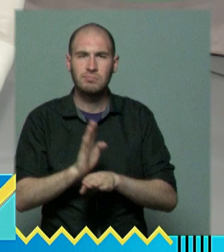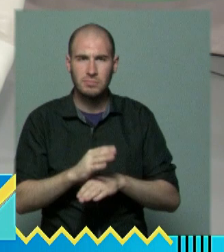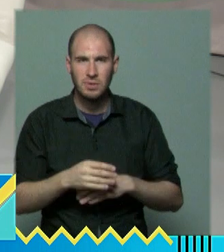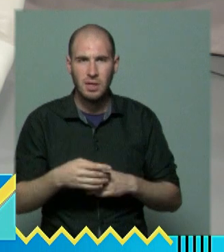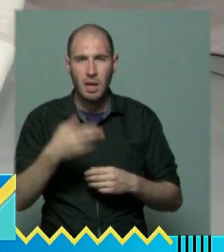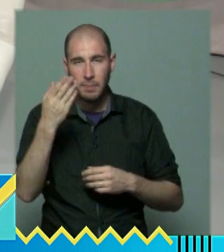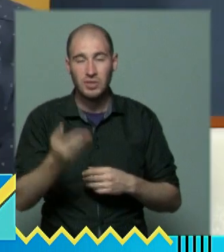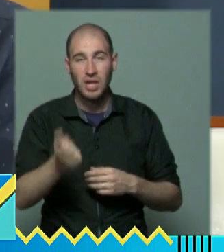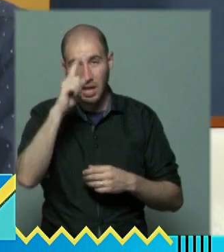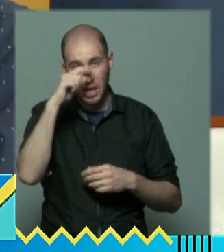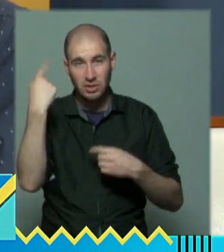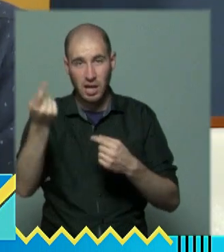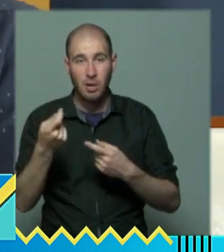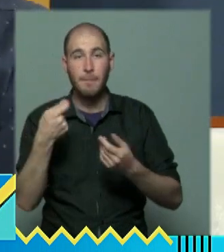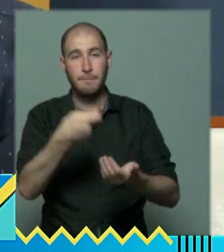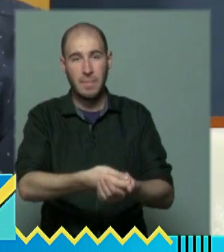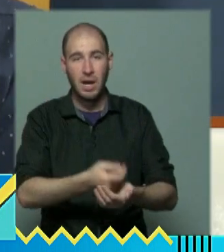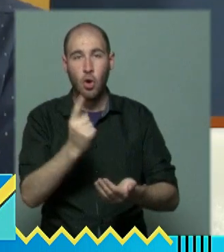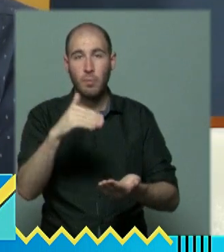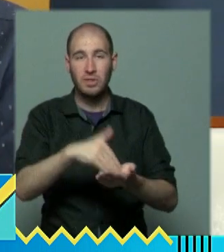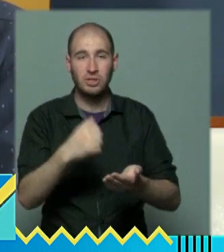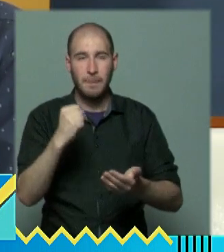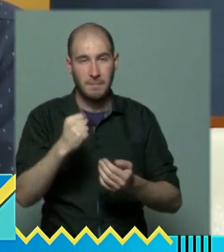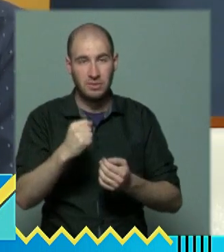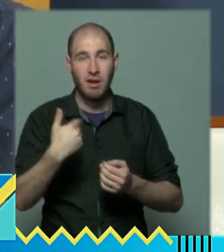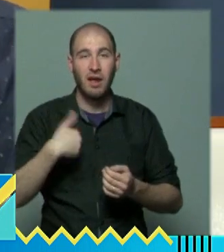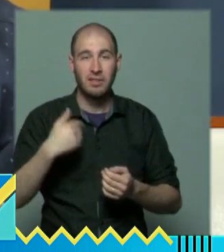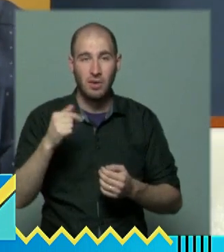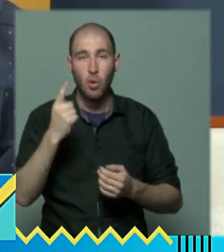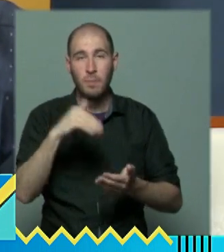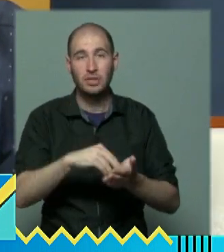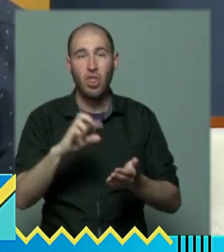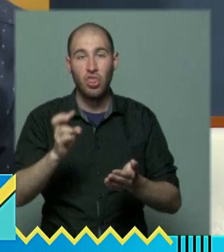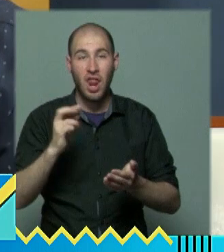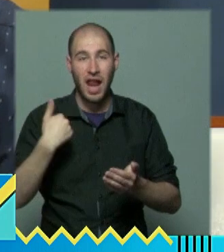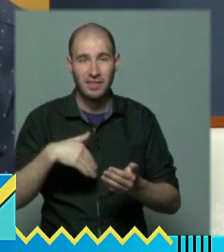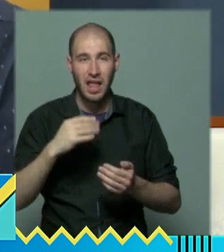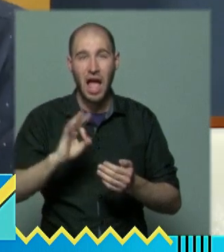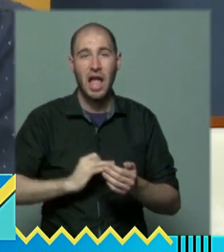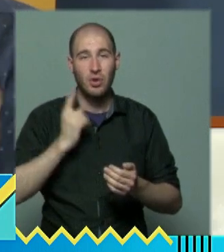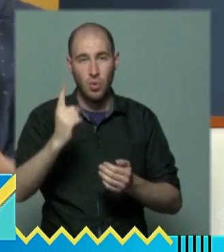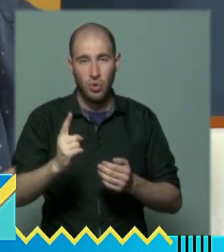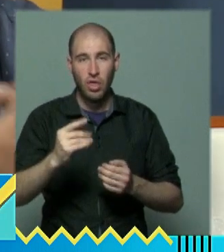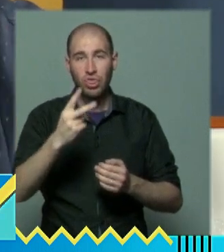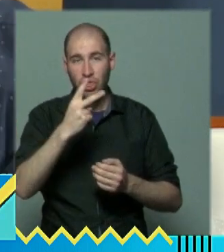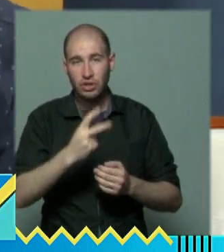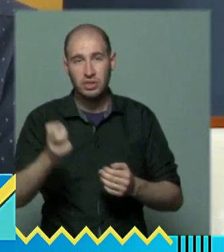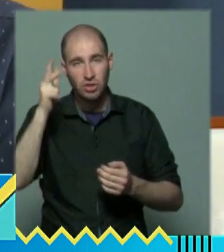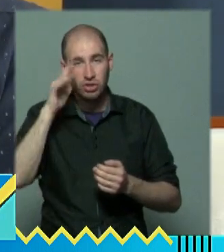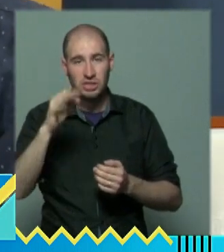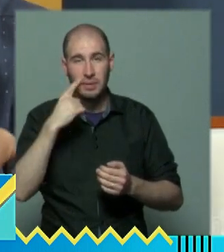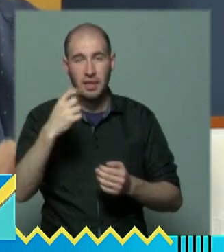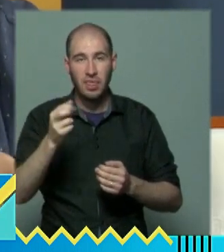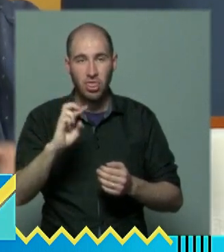un inversor extranjero y pone $1 millón de pesos en la Argentina, $1 millón en la Argentina, al año se lleva